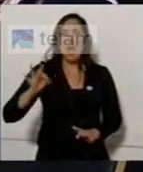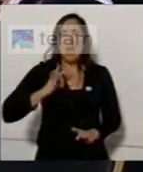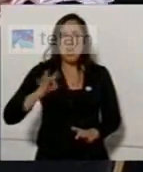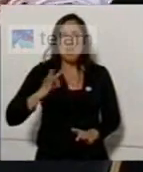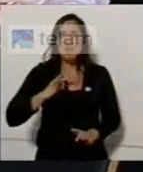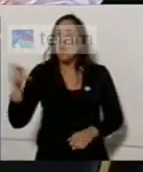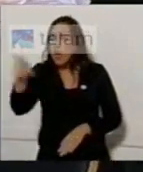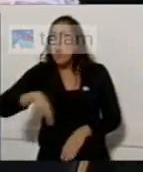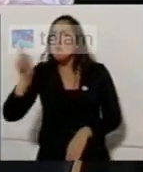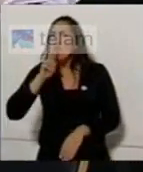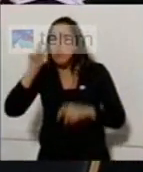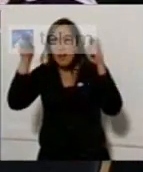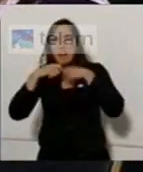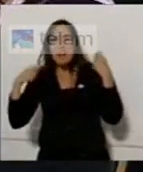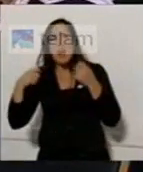pidiendo justicia.